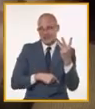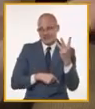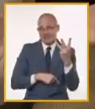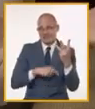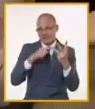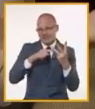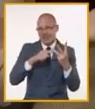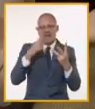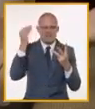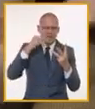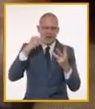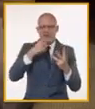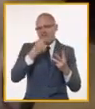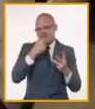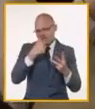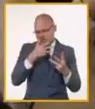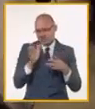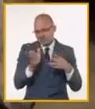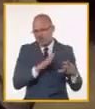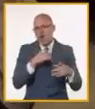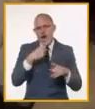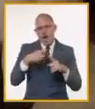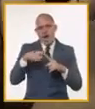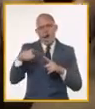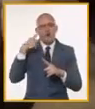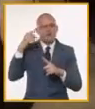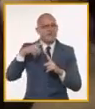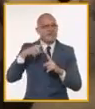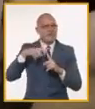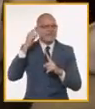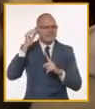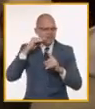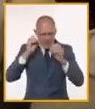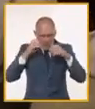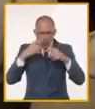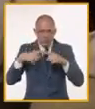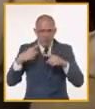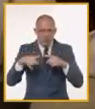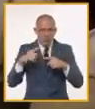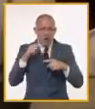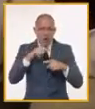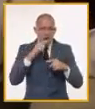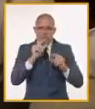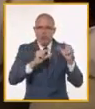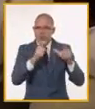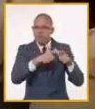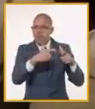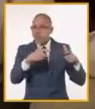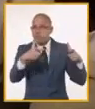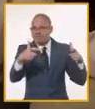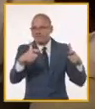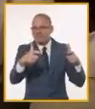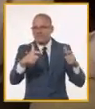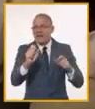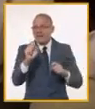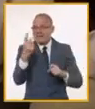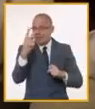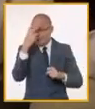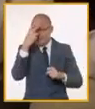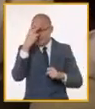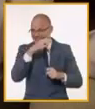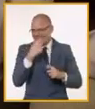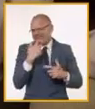Y tenía técnicos de laboratorio, sí, ya yo empecé a crecer porque el segundo frente tenía una